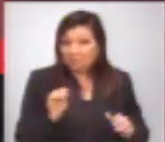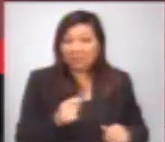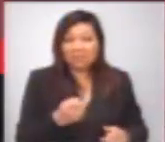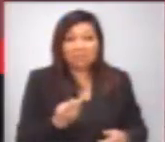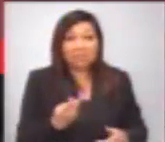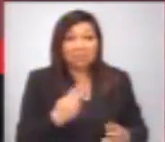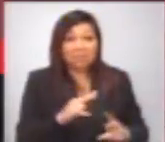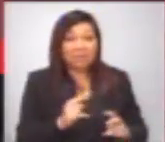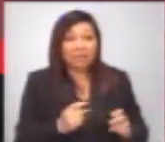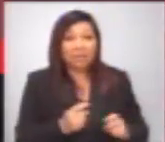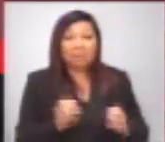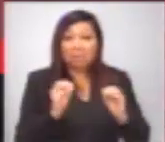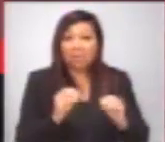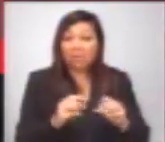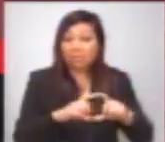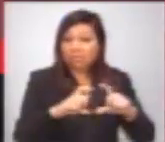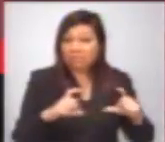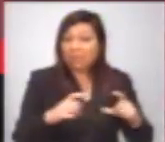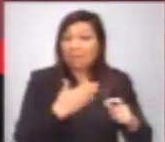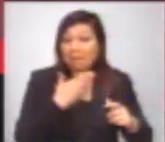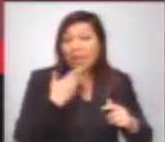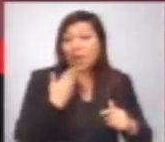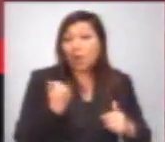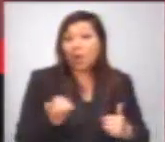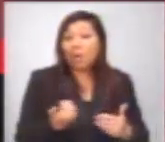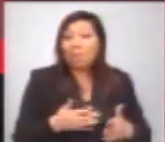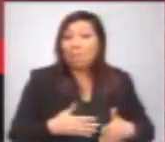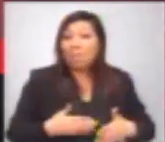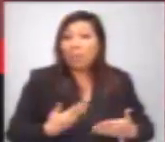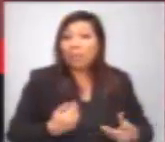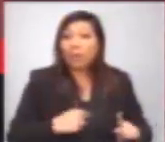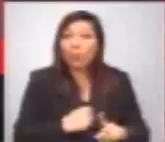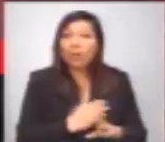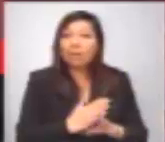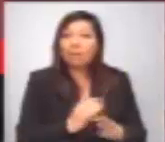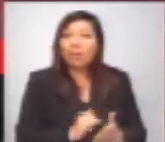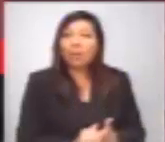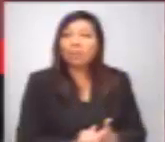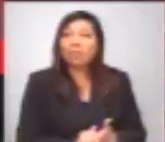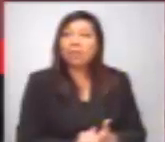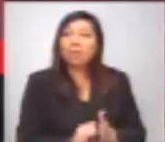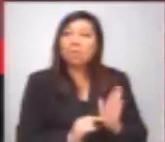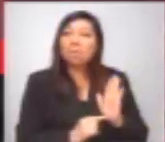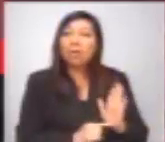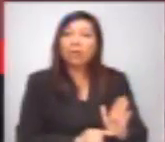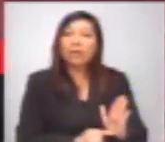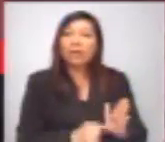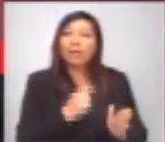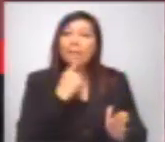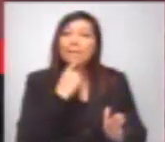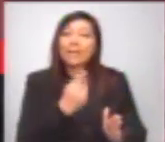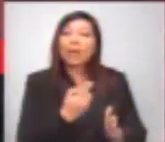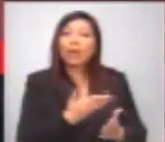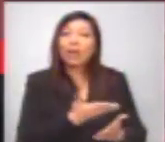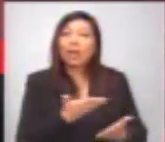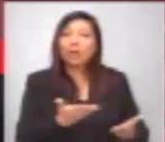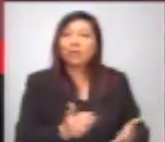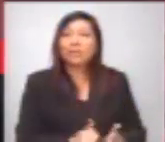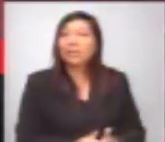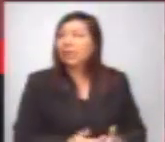Ustedes ven la parte técnica de poner un letrero así que pueda de alguna manera ilustrar y advertir mejor a la